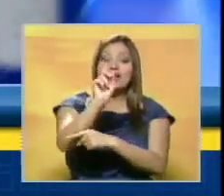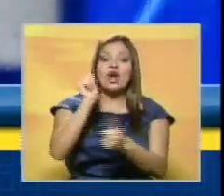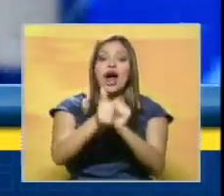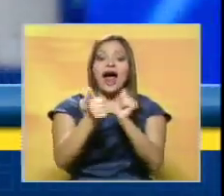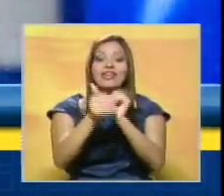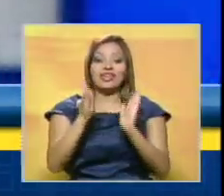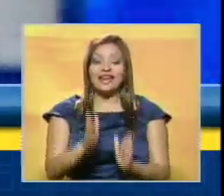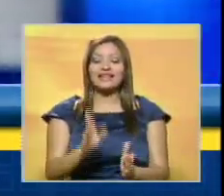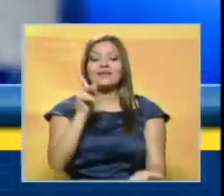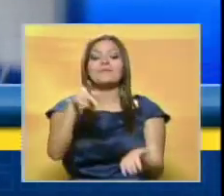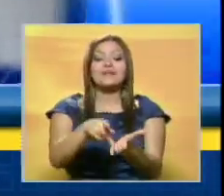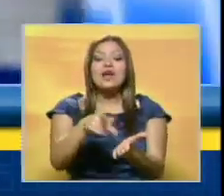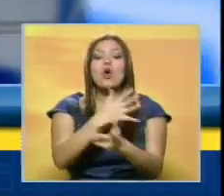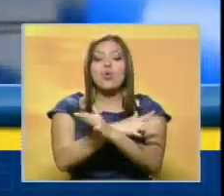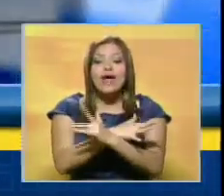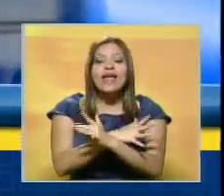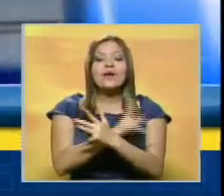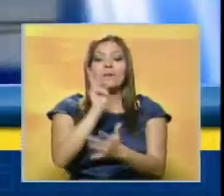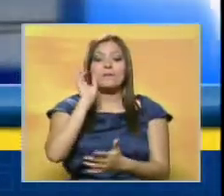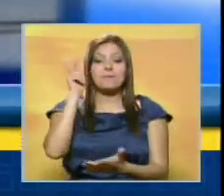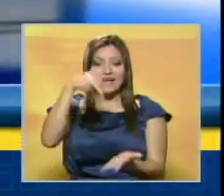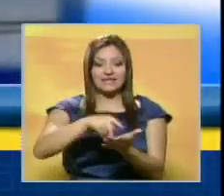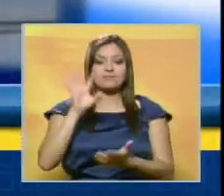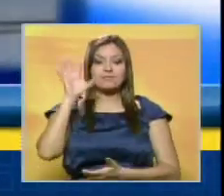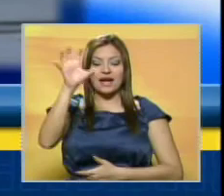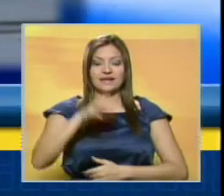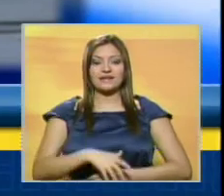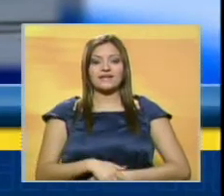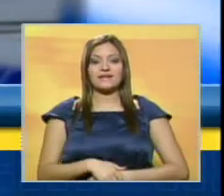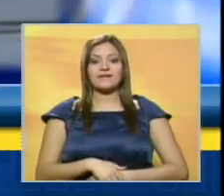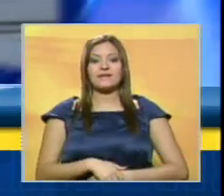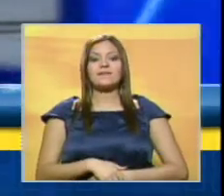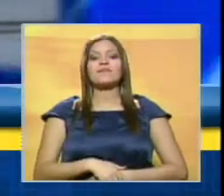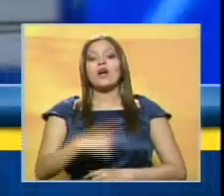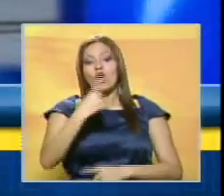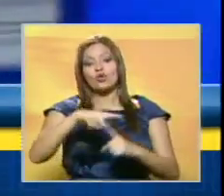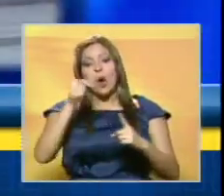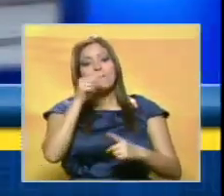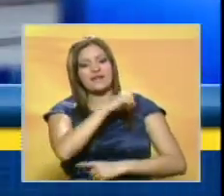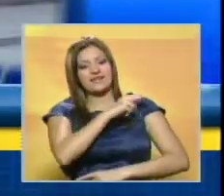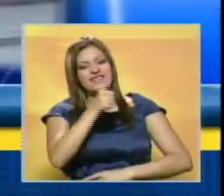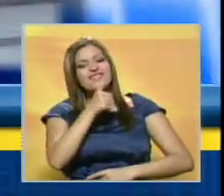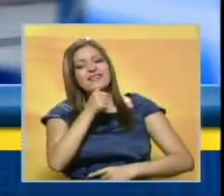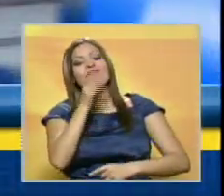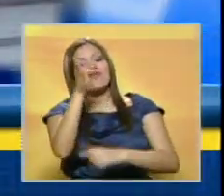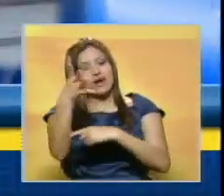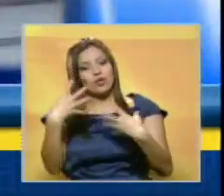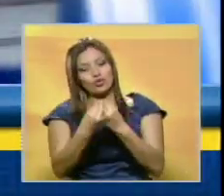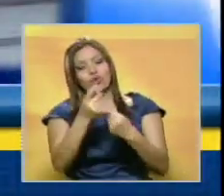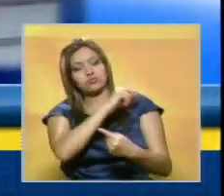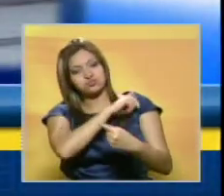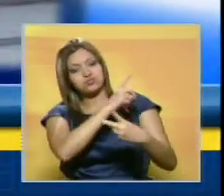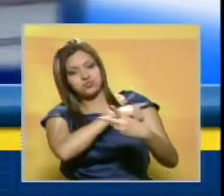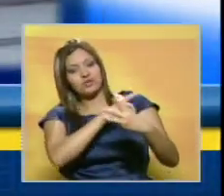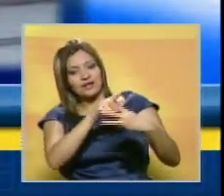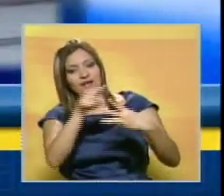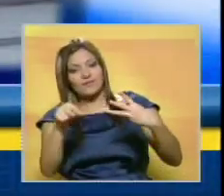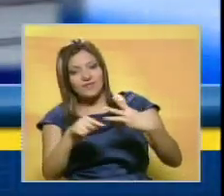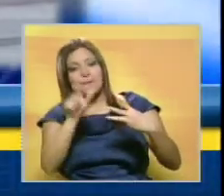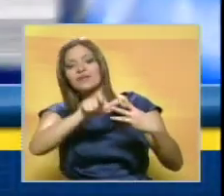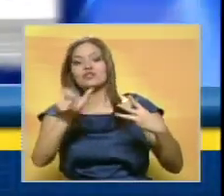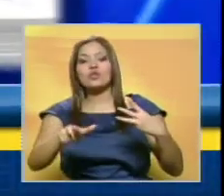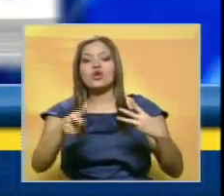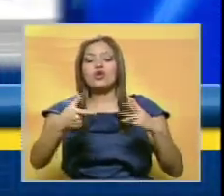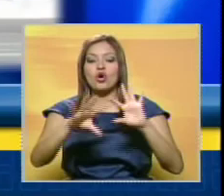representará al país en estos Juegos. Una delegación integrada por el capitán César Baena, el entrenador Lucas Comesaña y el jefe de la delegación por el Comité